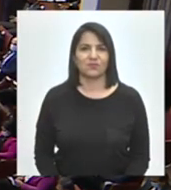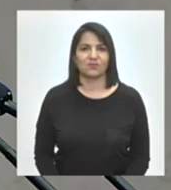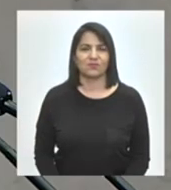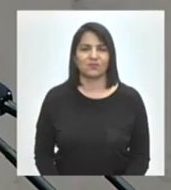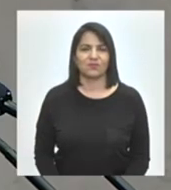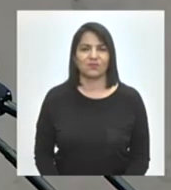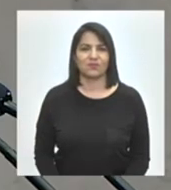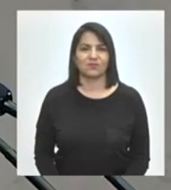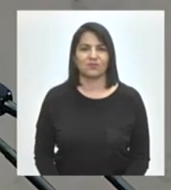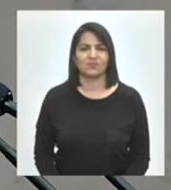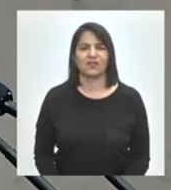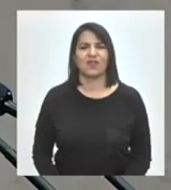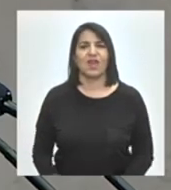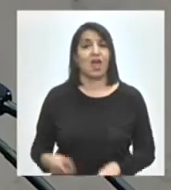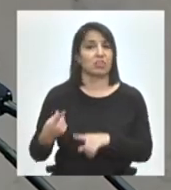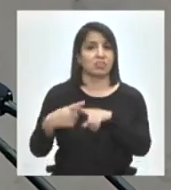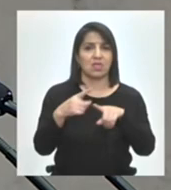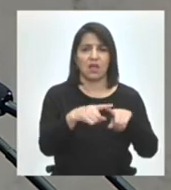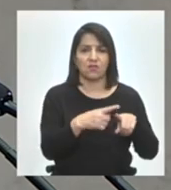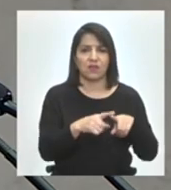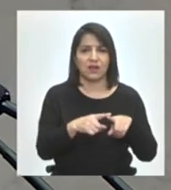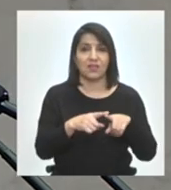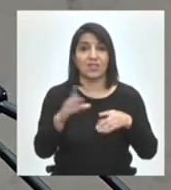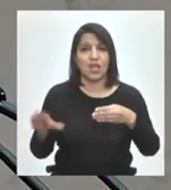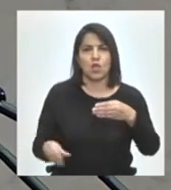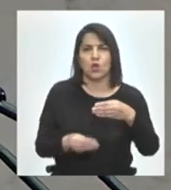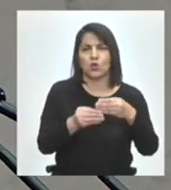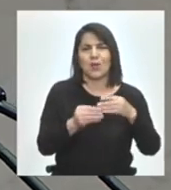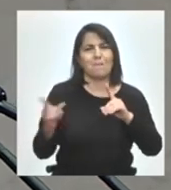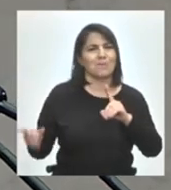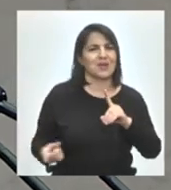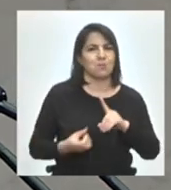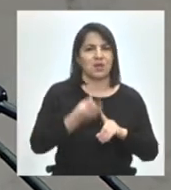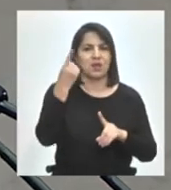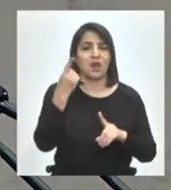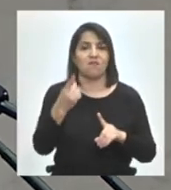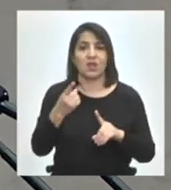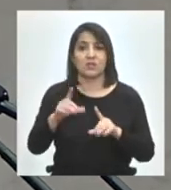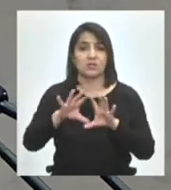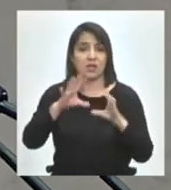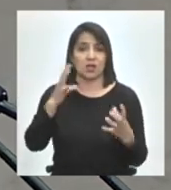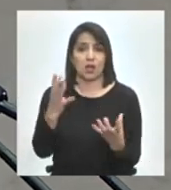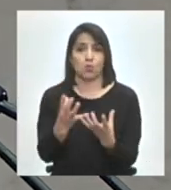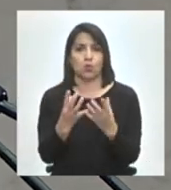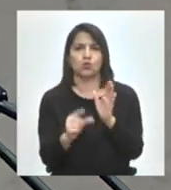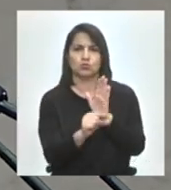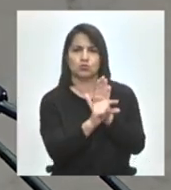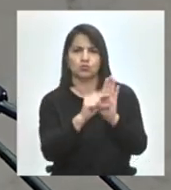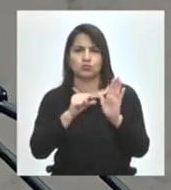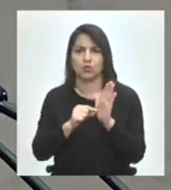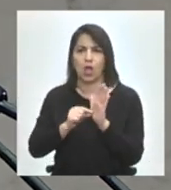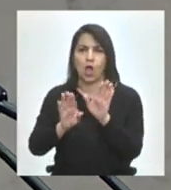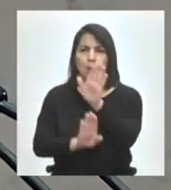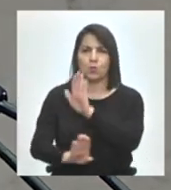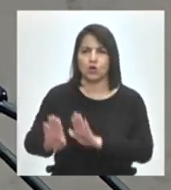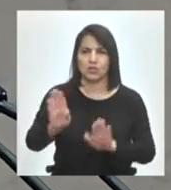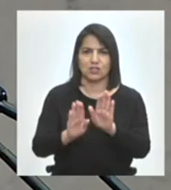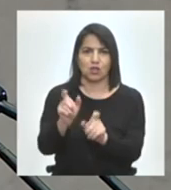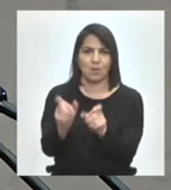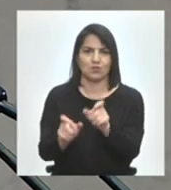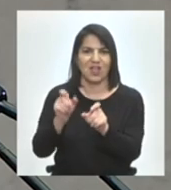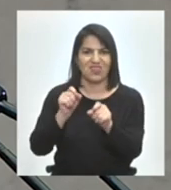Y que, entre otras cosas, incluye por primera vez en el mundo una cláusula de protección de las y los defensores